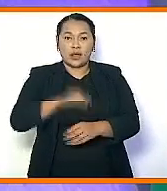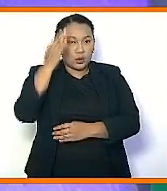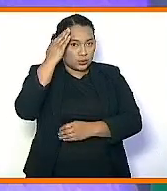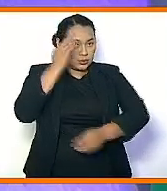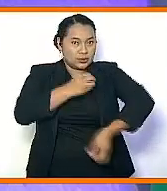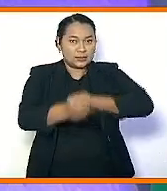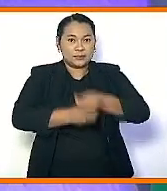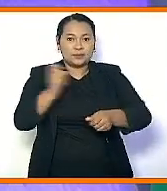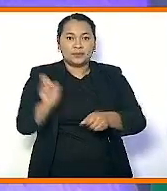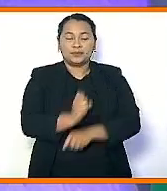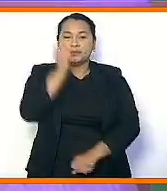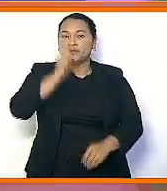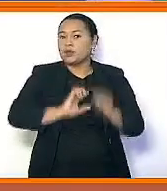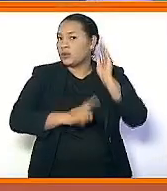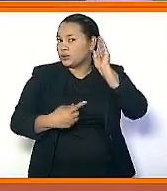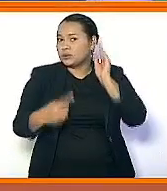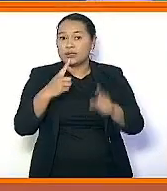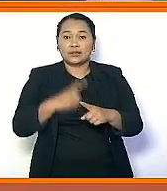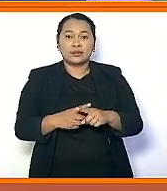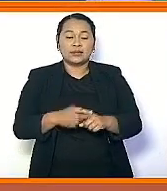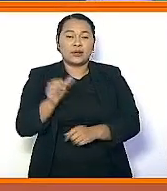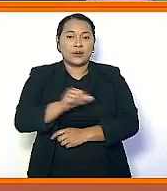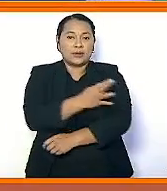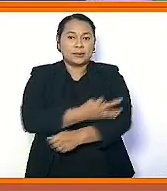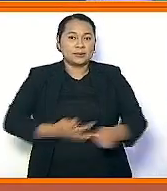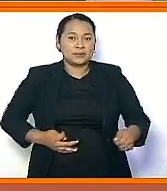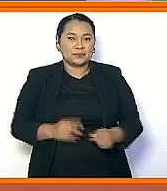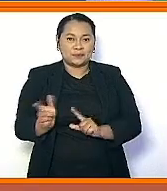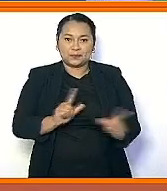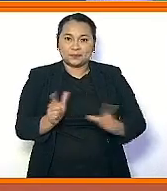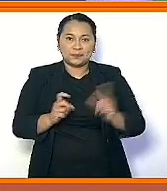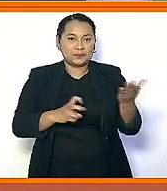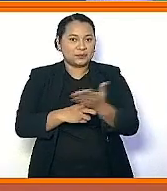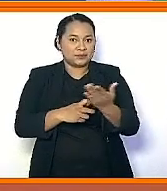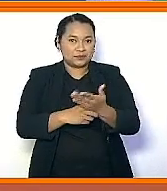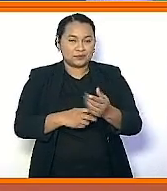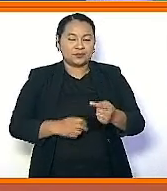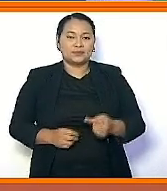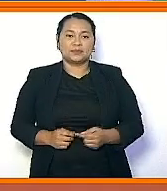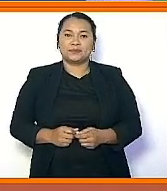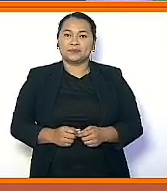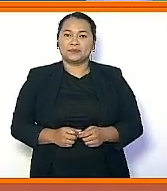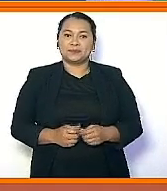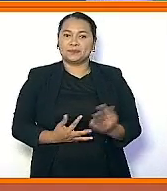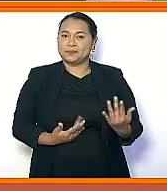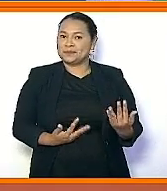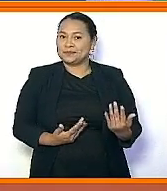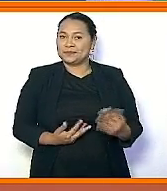deseo muchísima suerte y espero que tengas tu boleto en mano. Porque esta es